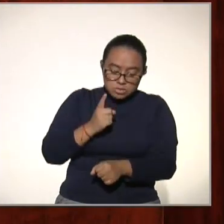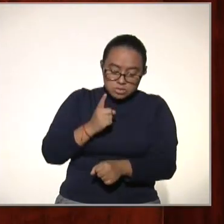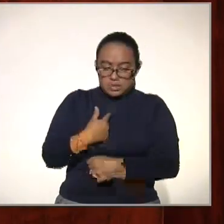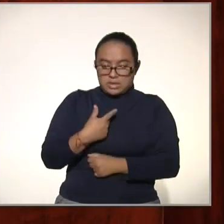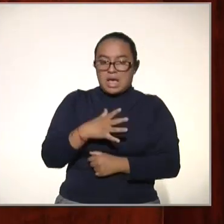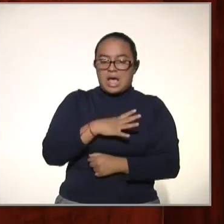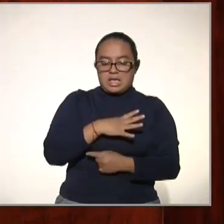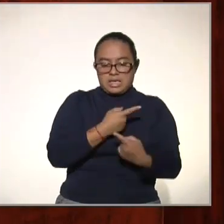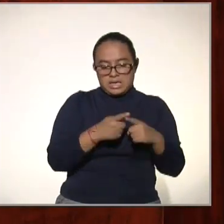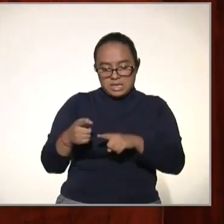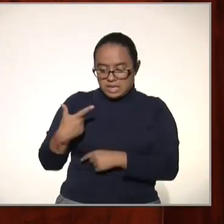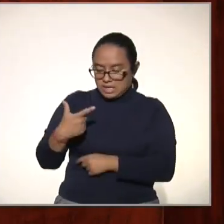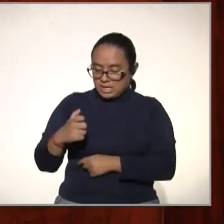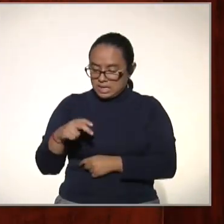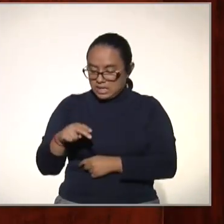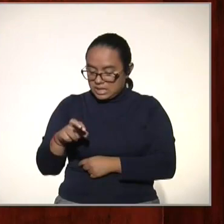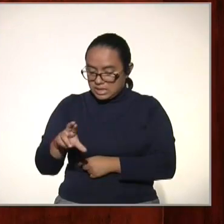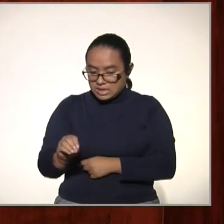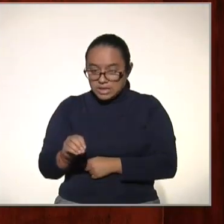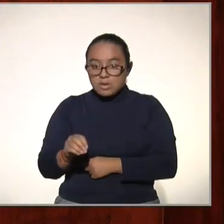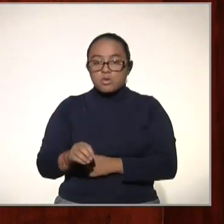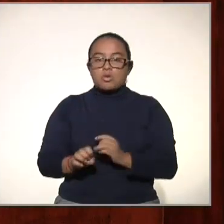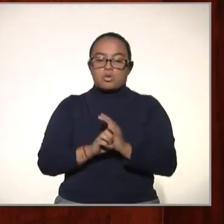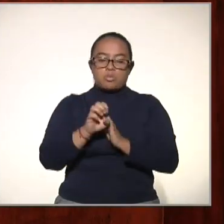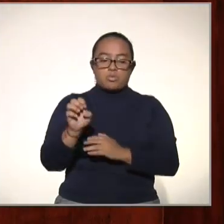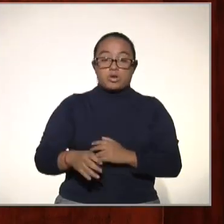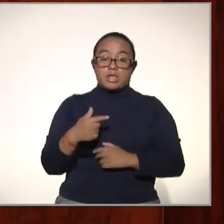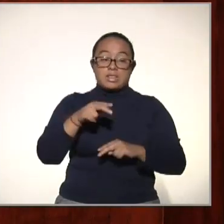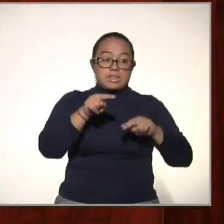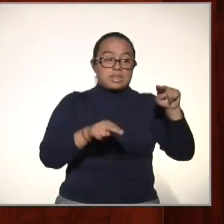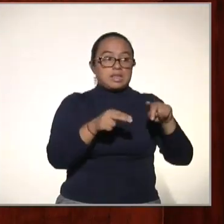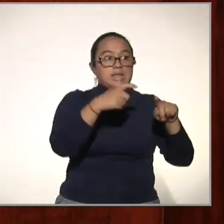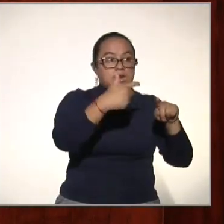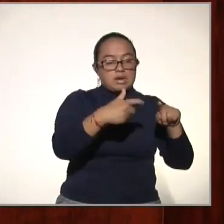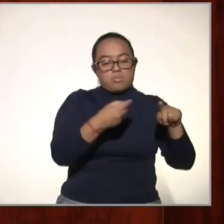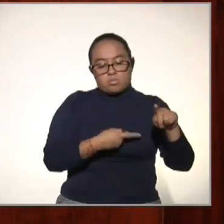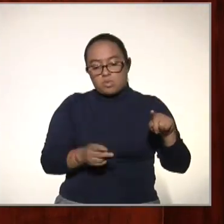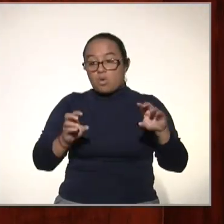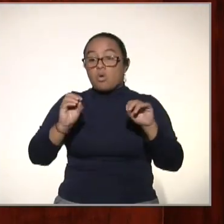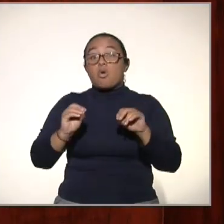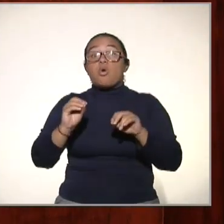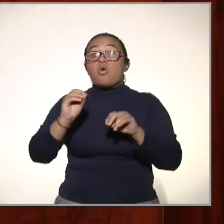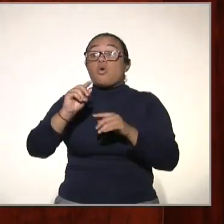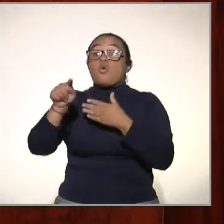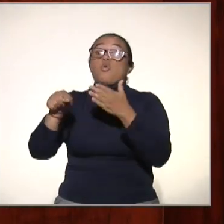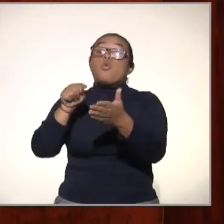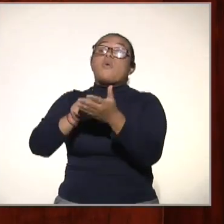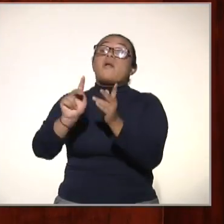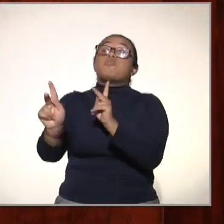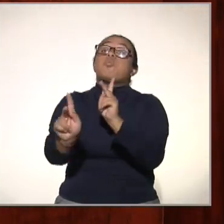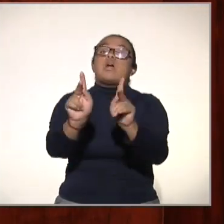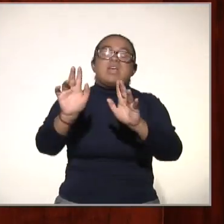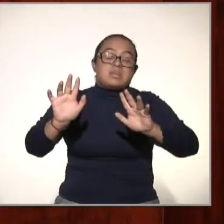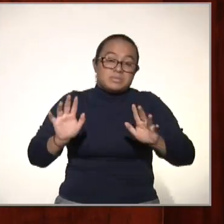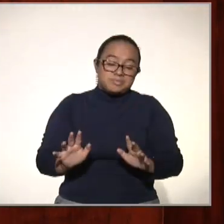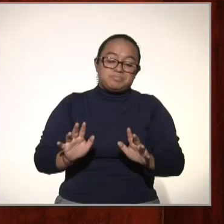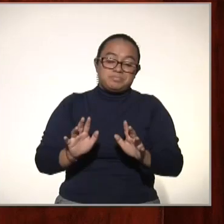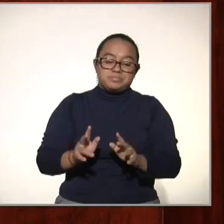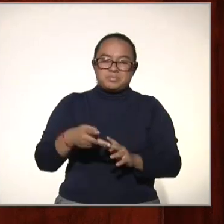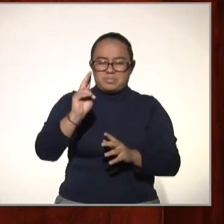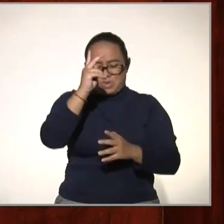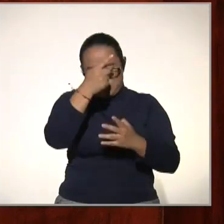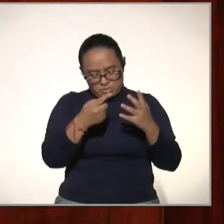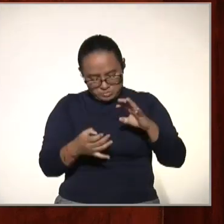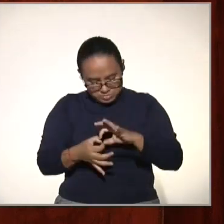otros factores como también lo son la clase social, la etnia, los procesos de racialización, pero todo este conjunto de